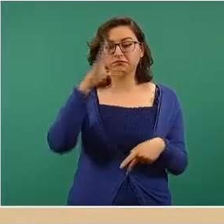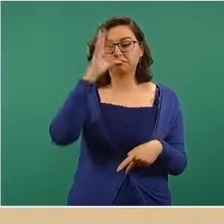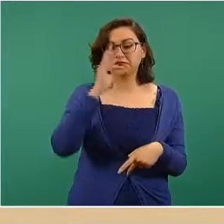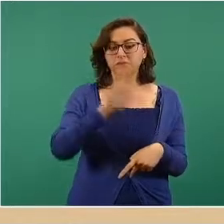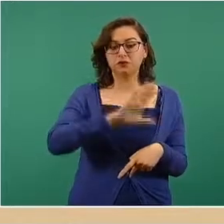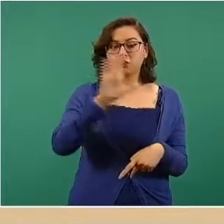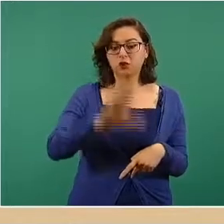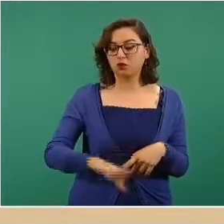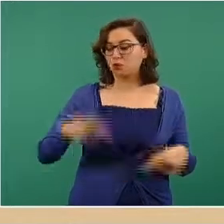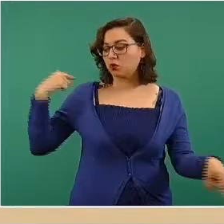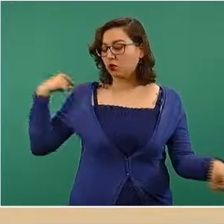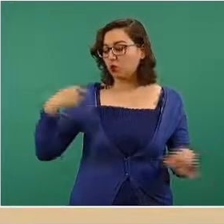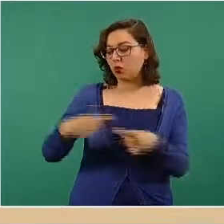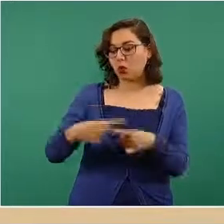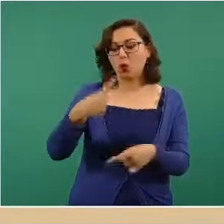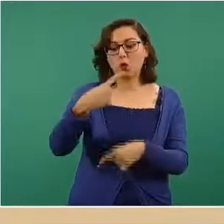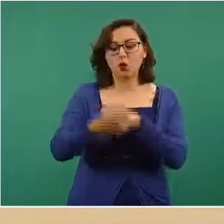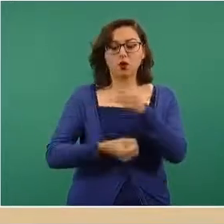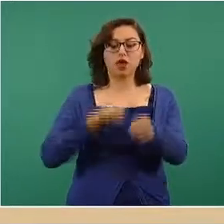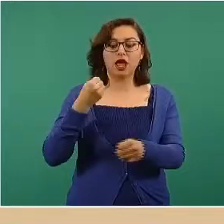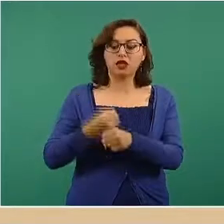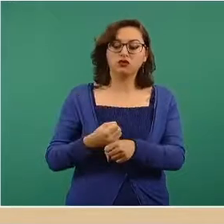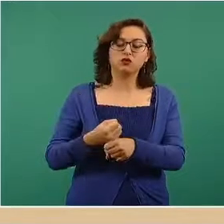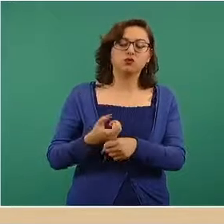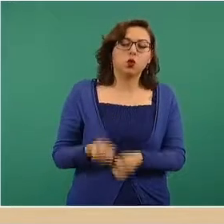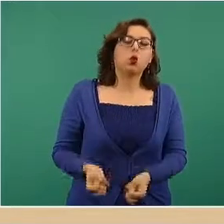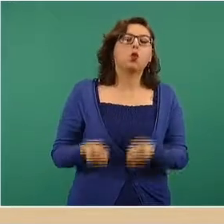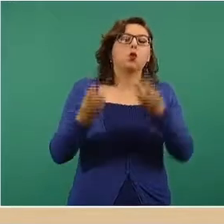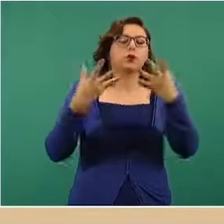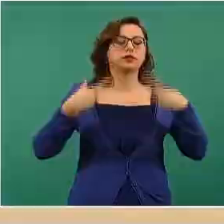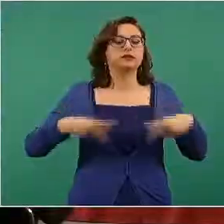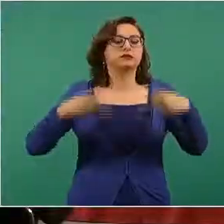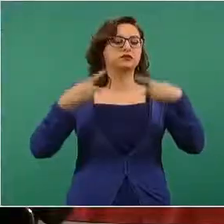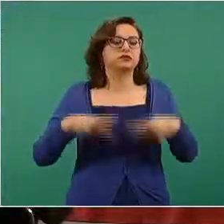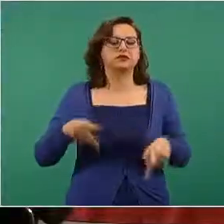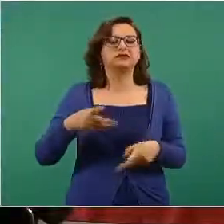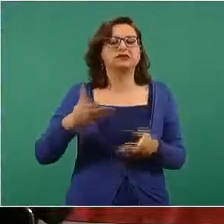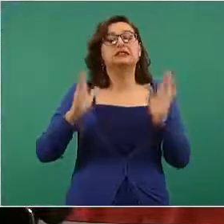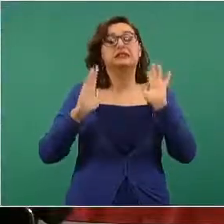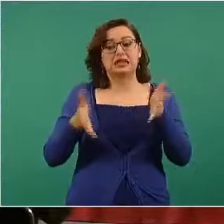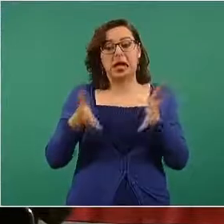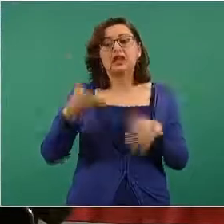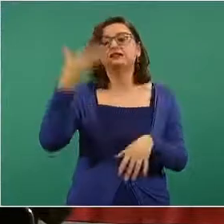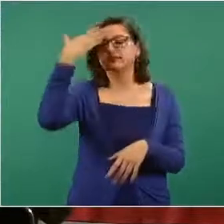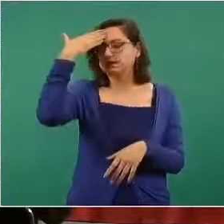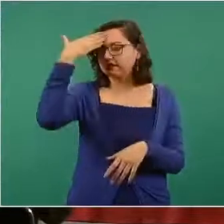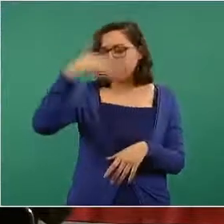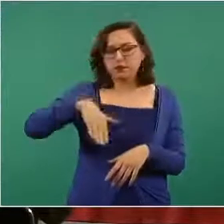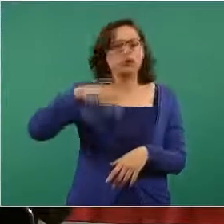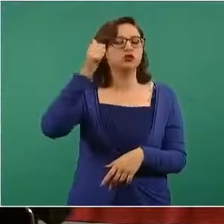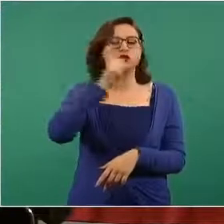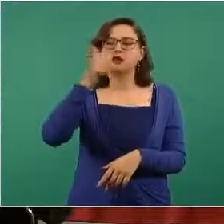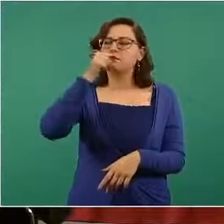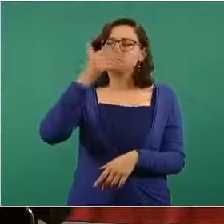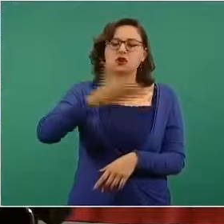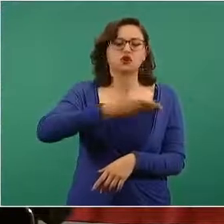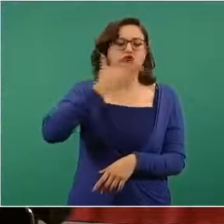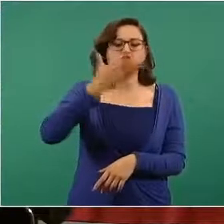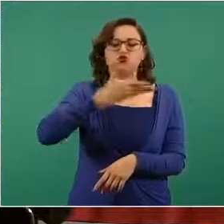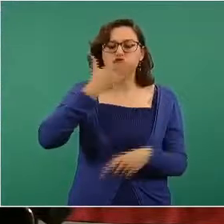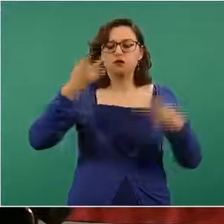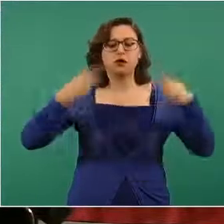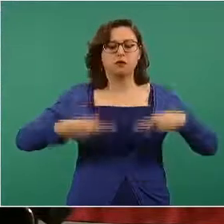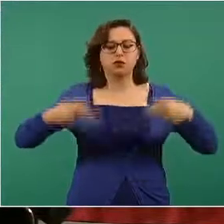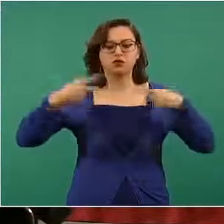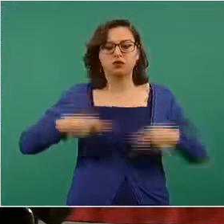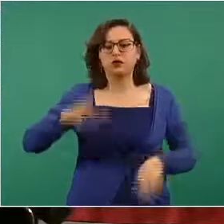el año, o en esta semana, o en estas semanas? Y es el número de defunciones esperadas de acuerdo a los datos históricos del INEGI, que hemos